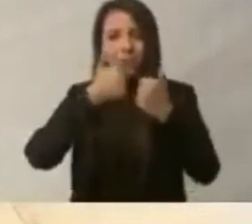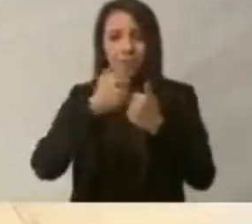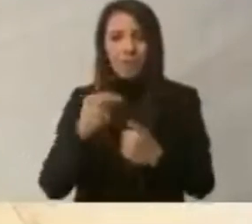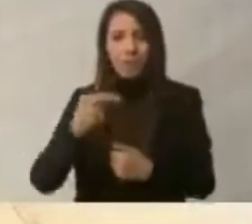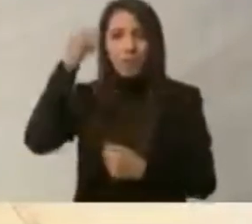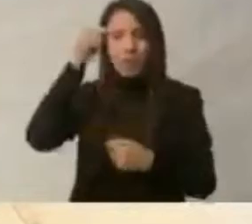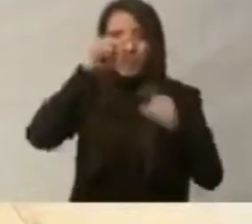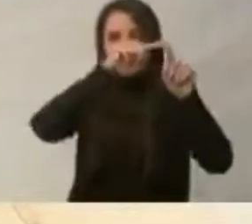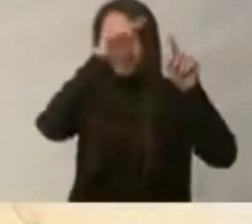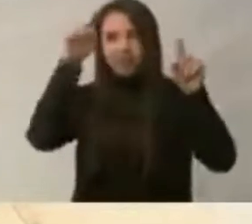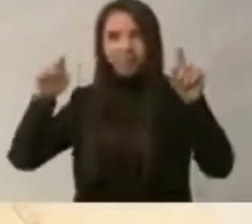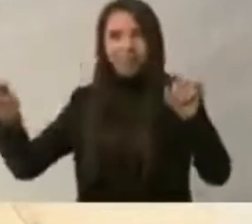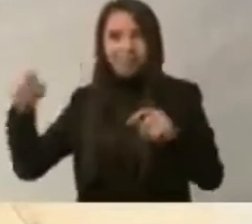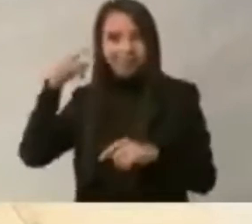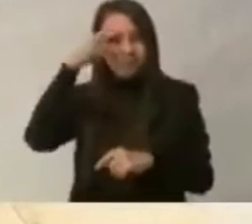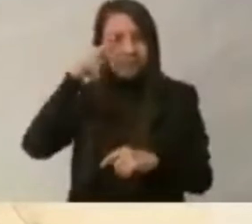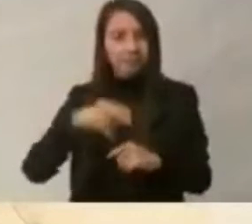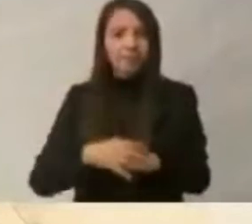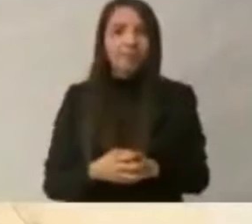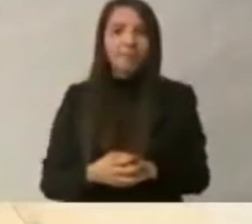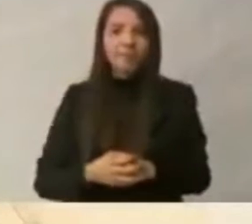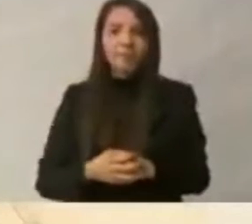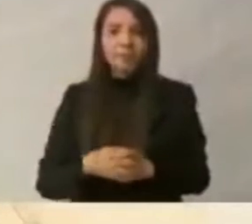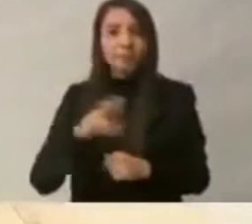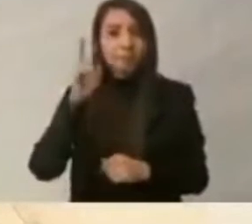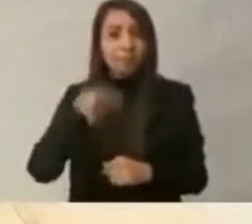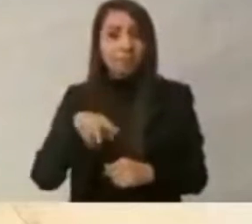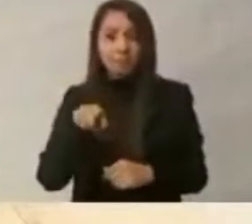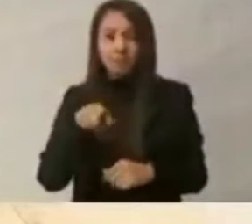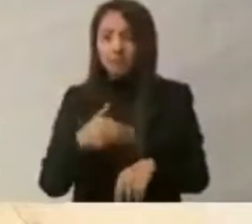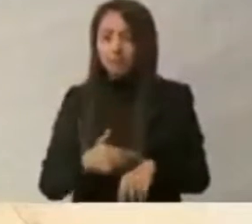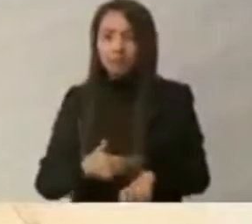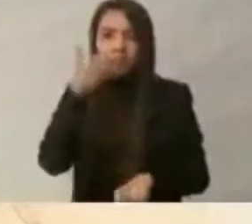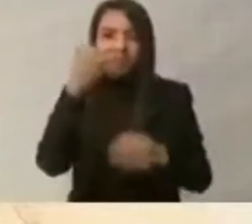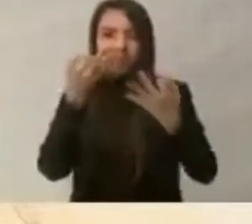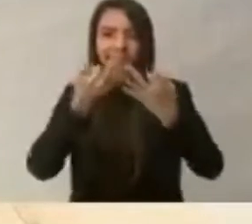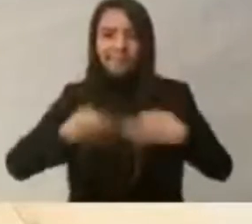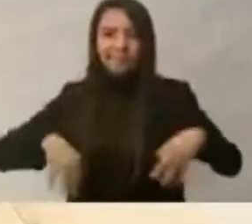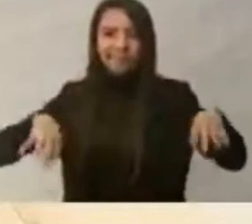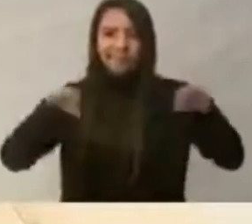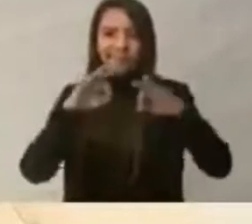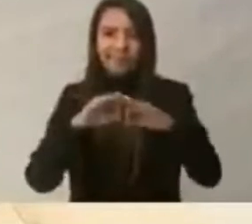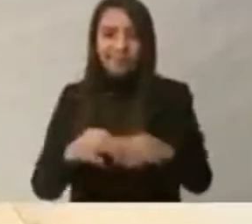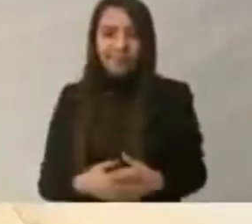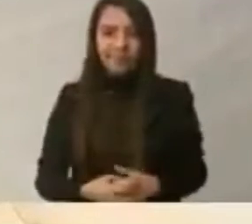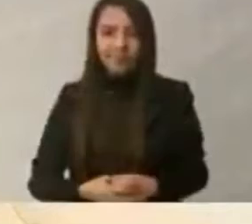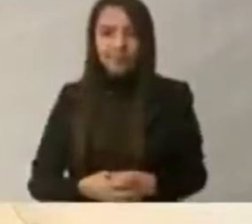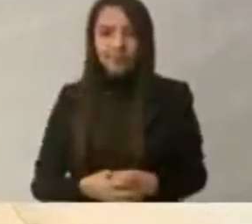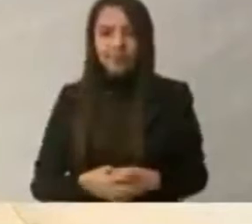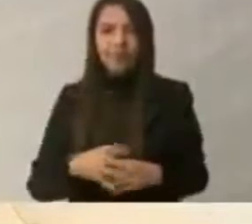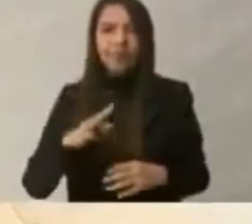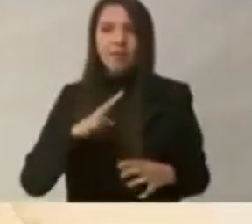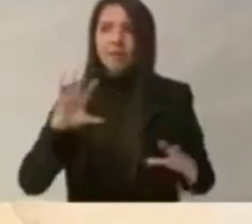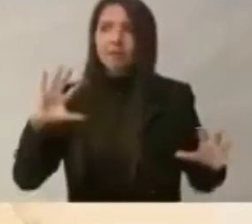Este es un programa muy importante, con mucha